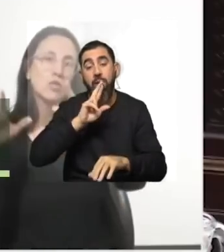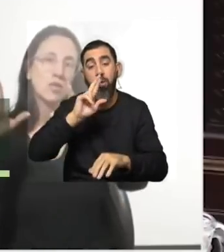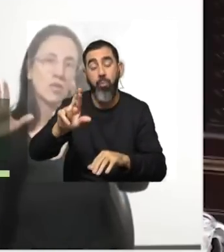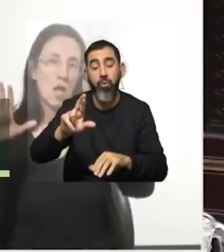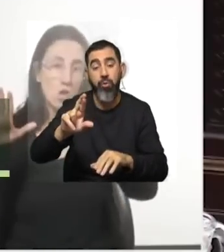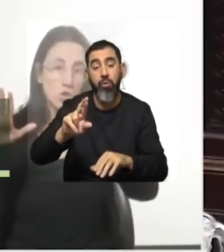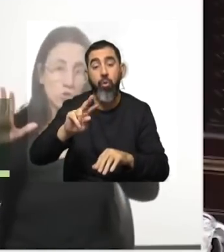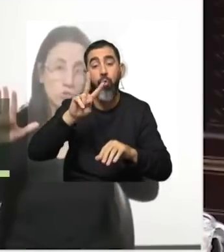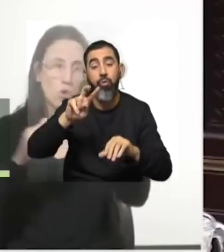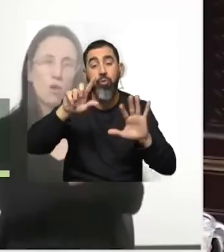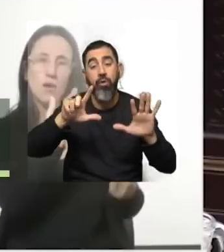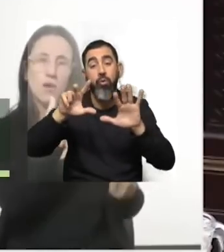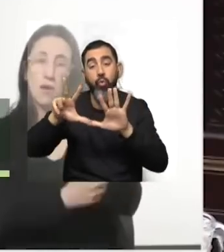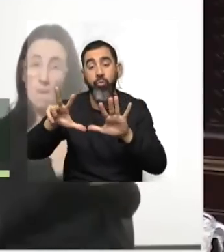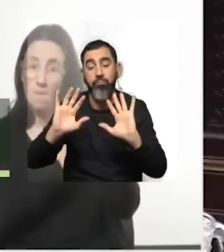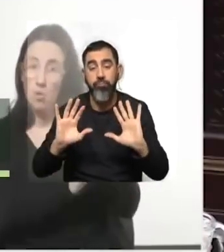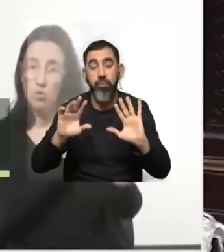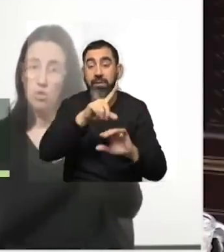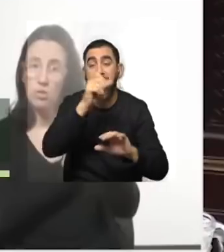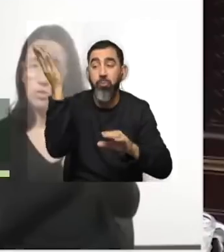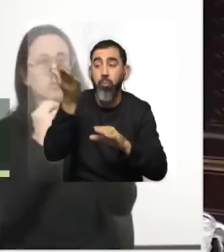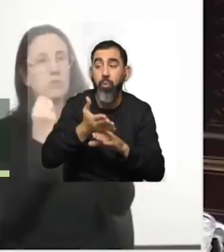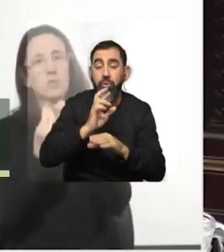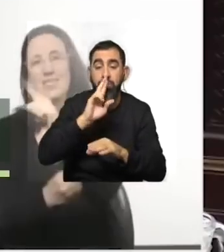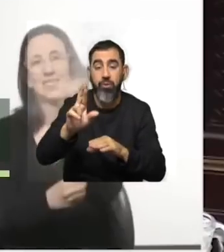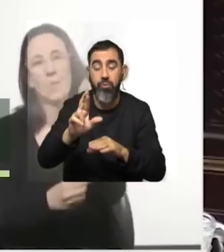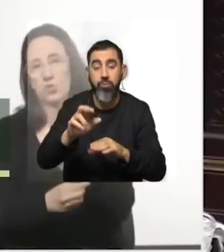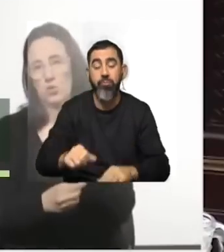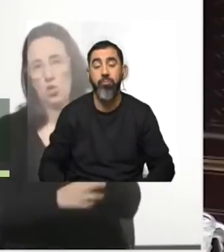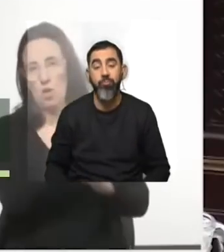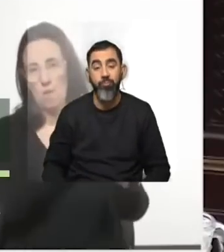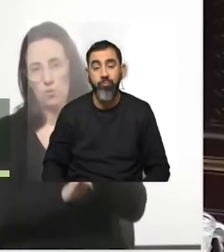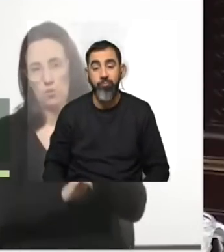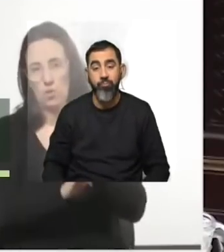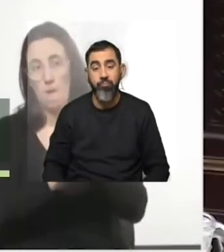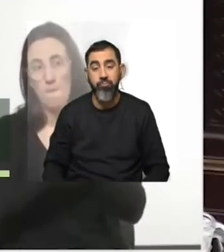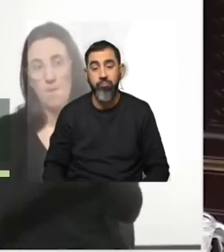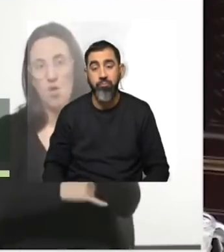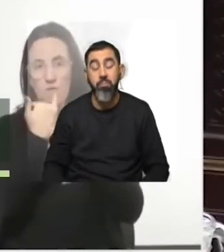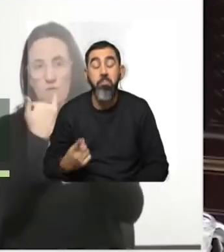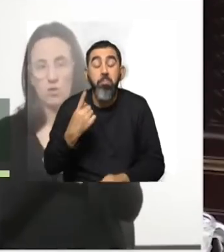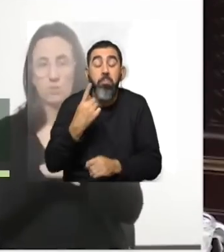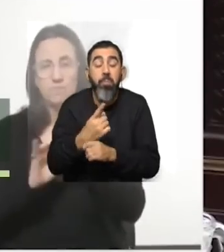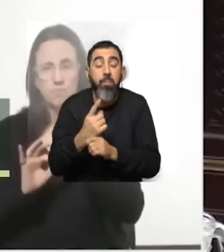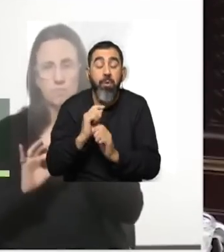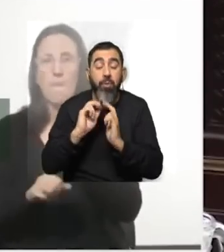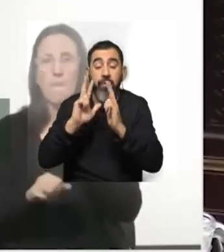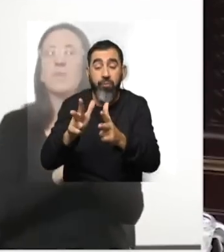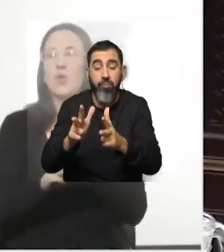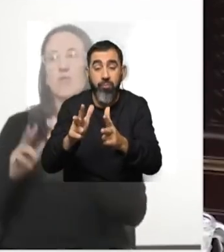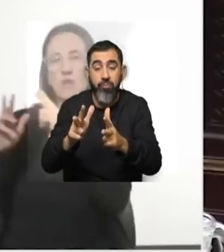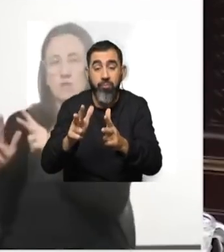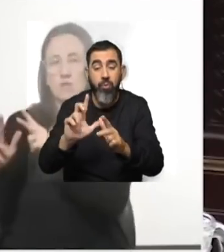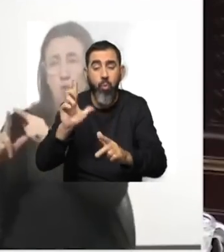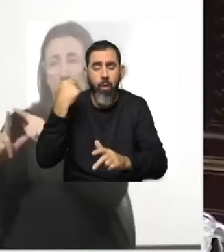y respondidos fueron 278, es decir, el 100% de los pedidos de informes. Así que esto es lo primero que tenemos que decir, es que no